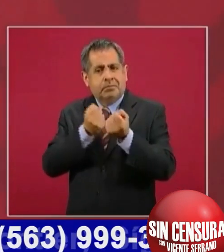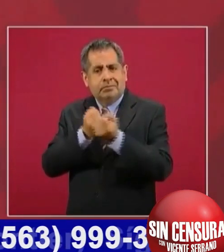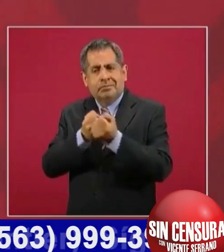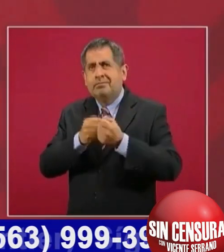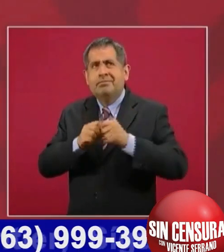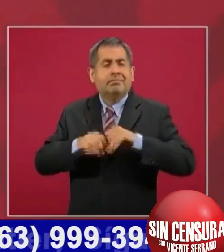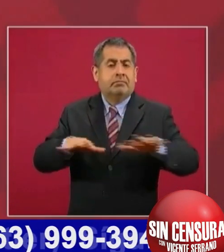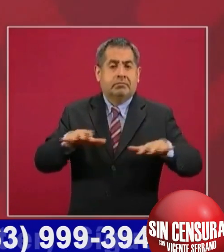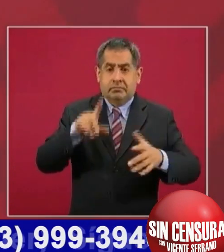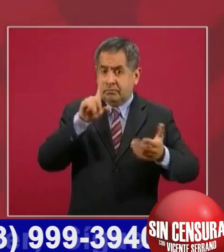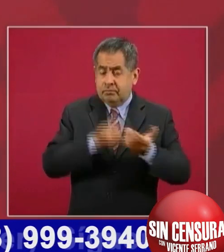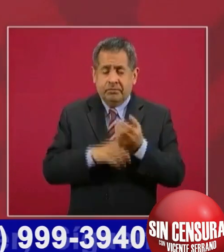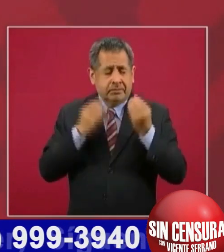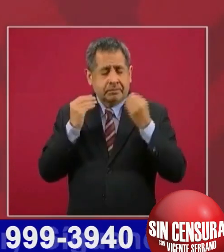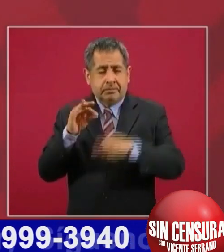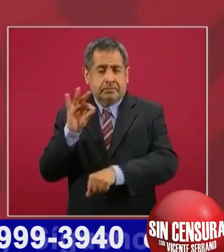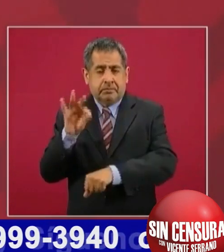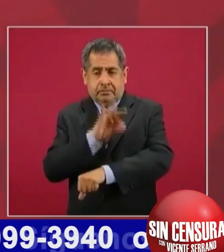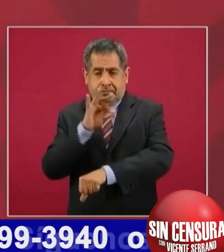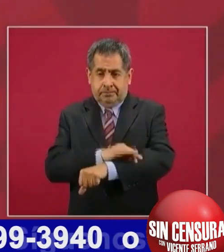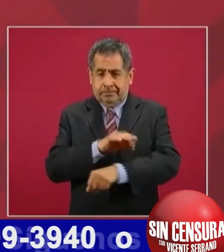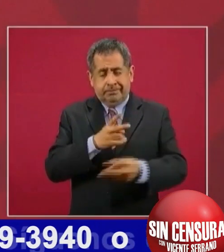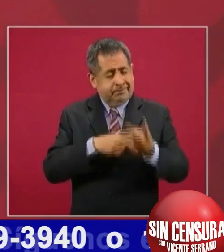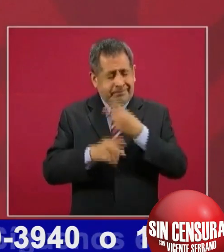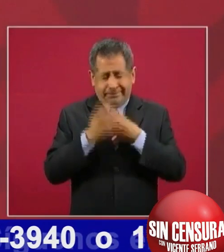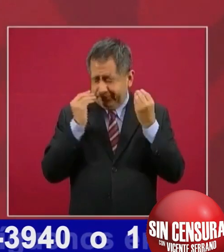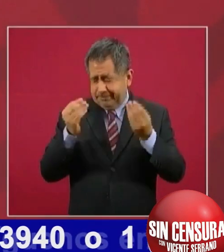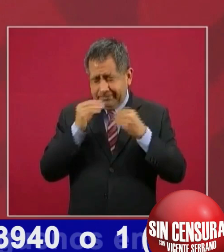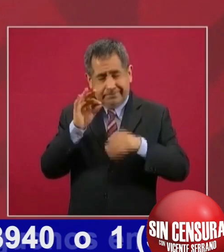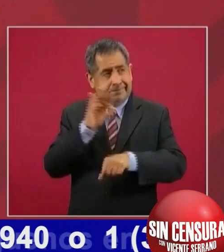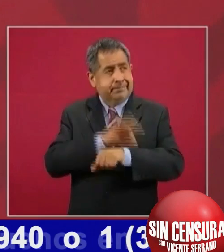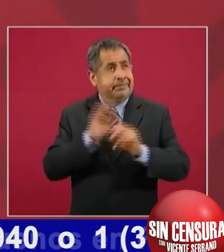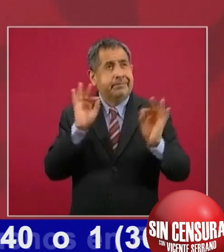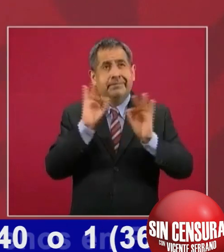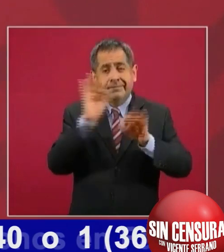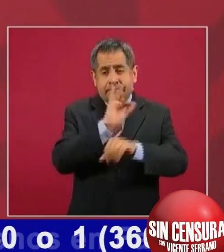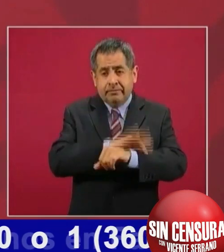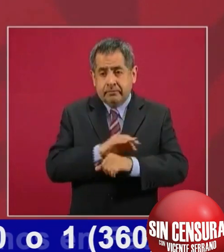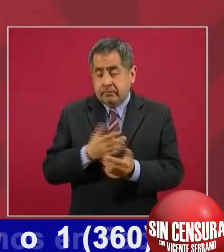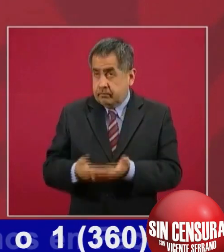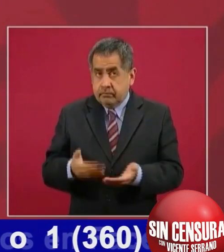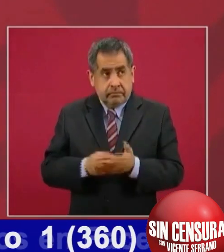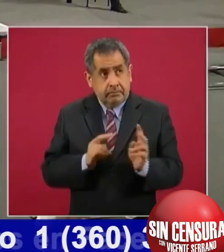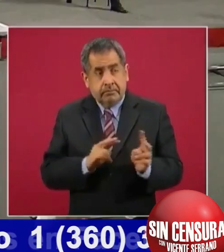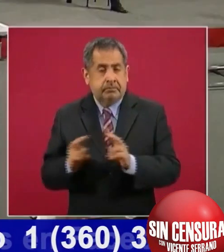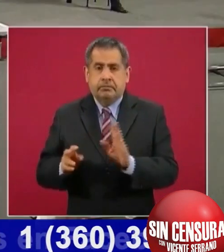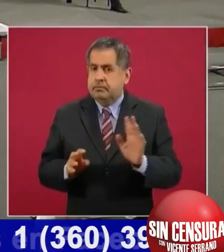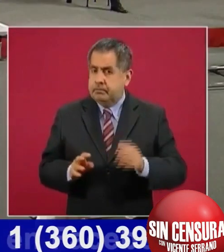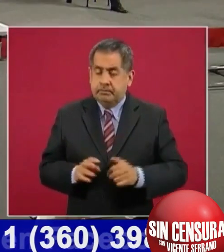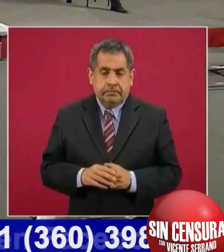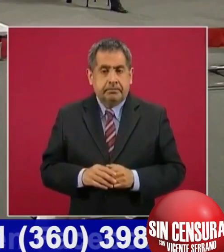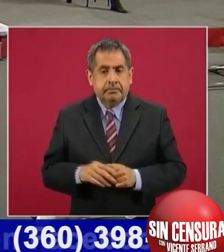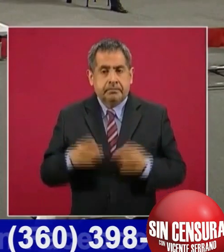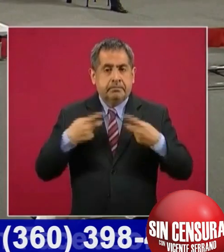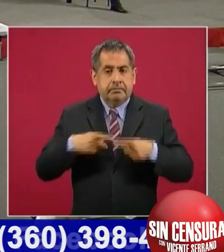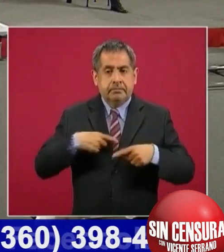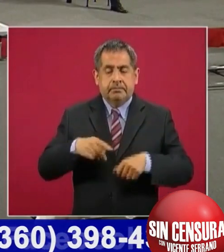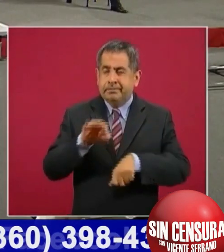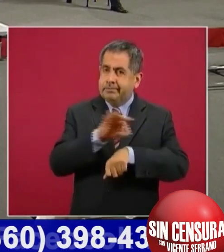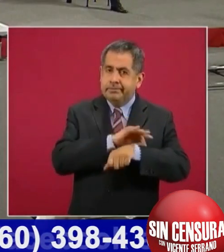hay mucho mosco después, mucho mosco, ya ahora la gente está